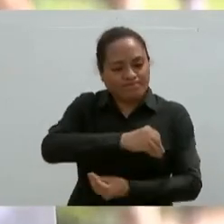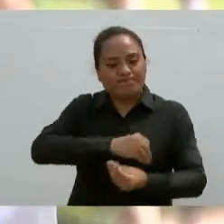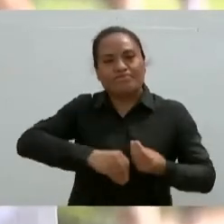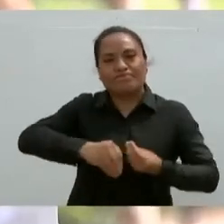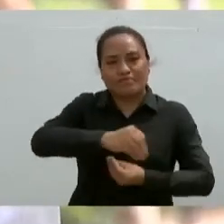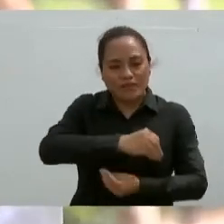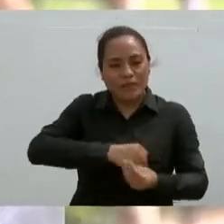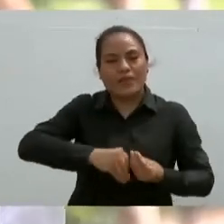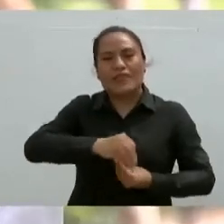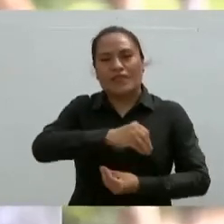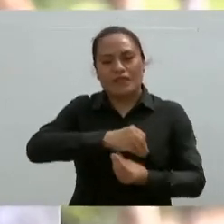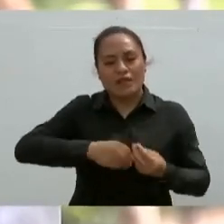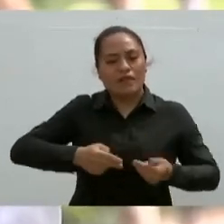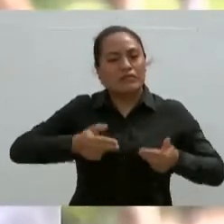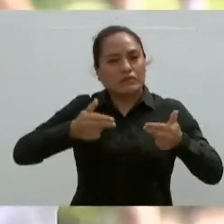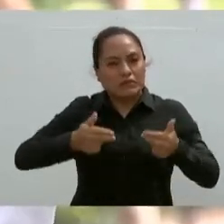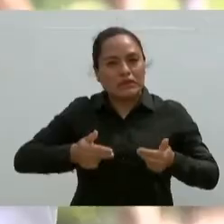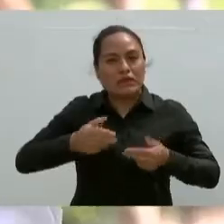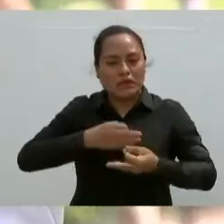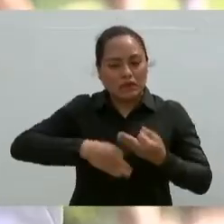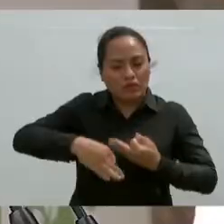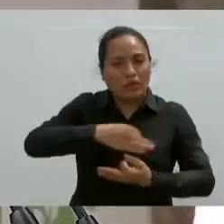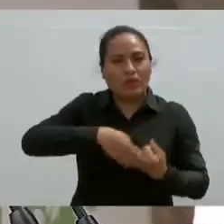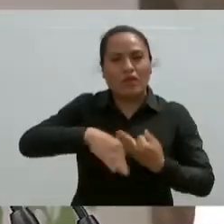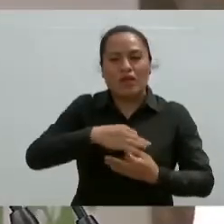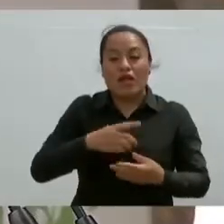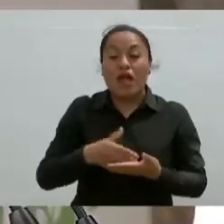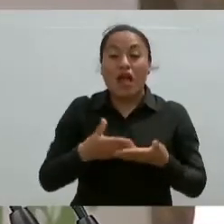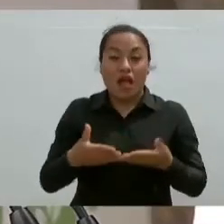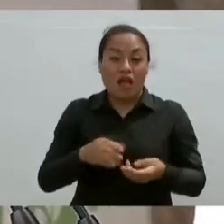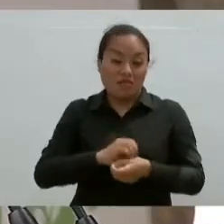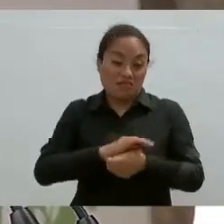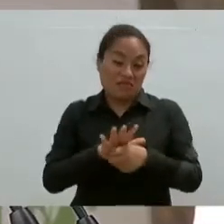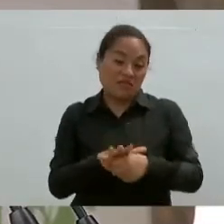a pesar de la crisis económica y de la pandemia, no